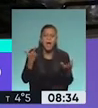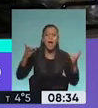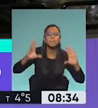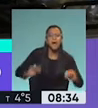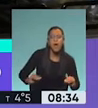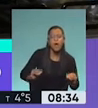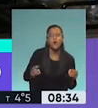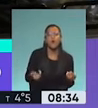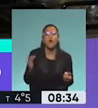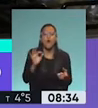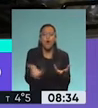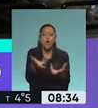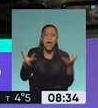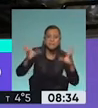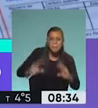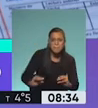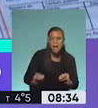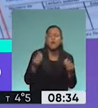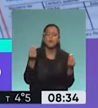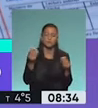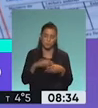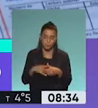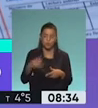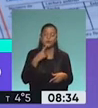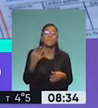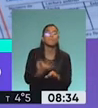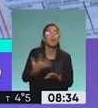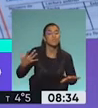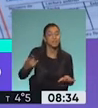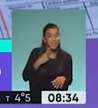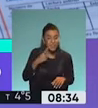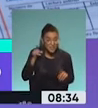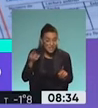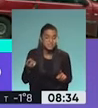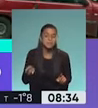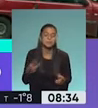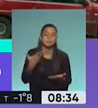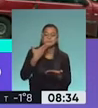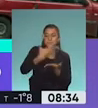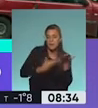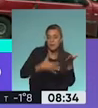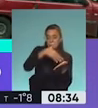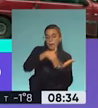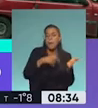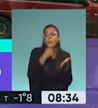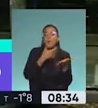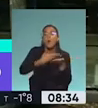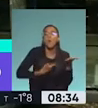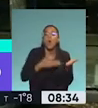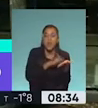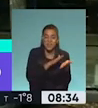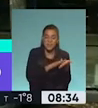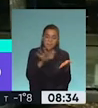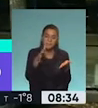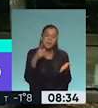primer lugar todos tienen que tener la posibilidad de acceder y de que por el mismo se pague un valor de la tarifa que esté adecuado a la